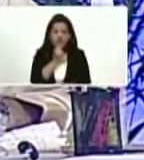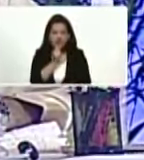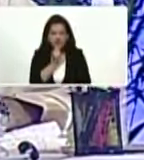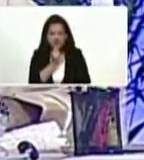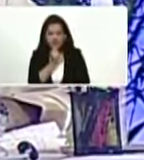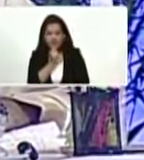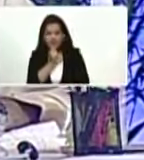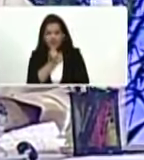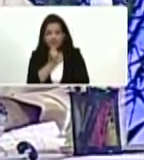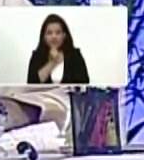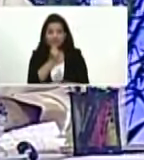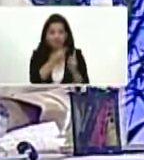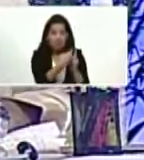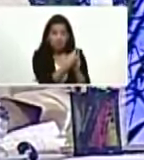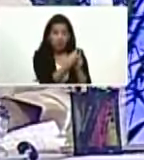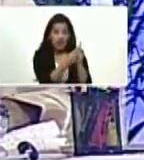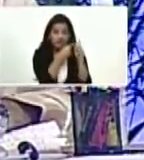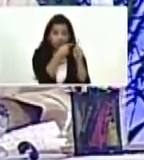Y los gorgojos, pues.